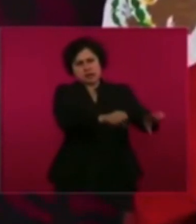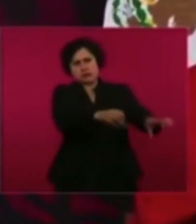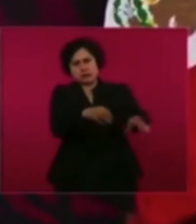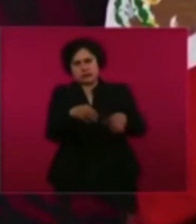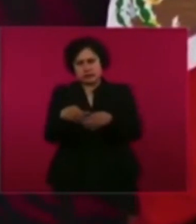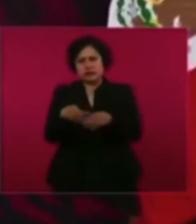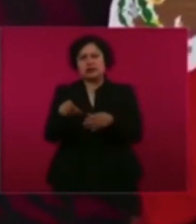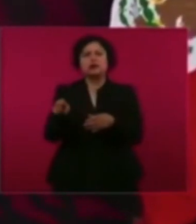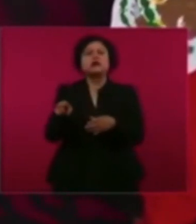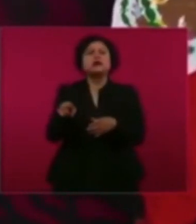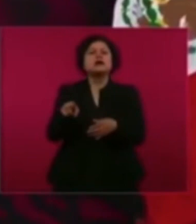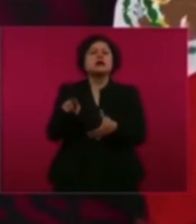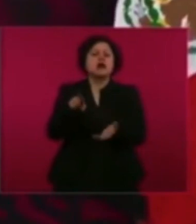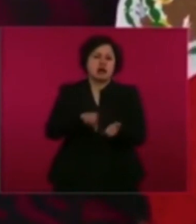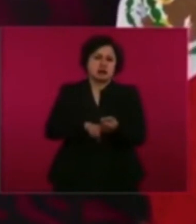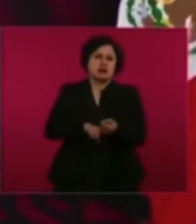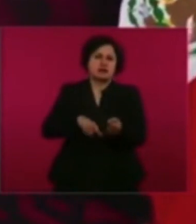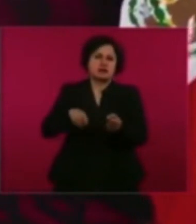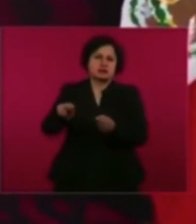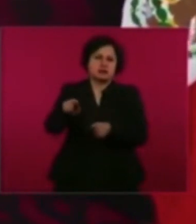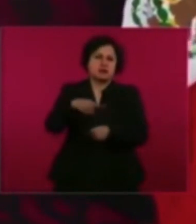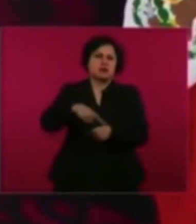la policía de Naucalpan,